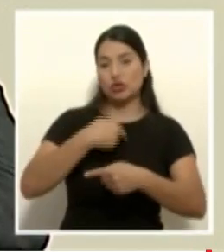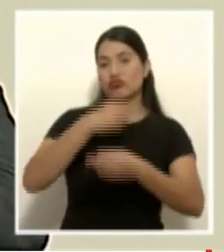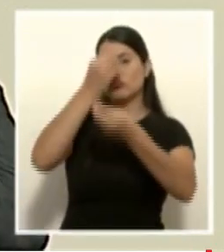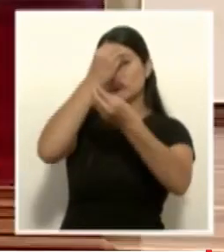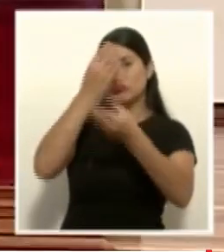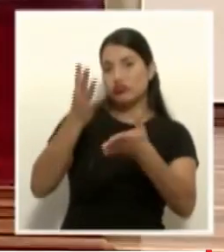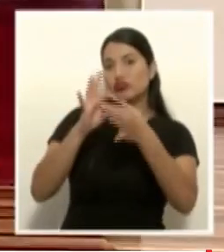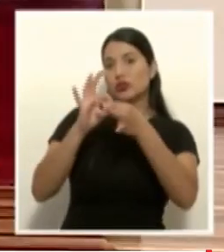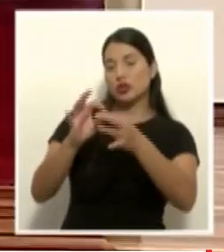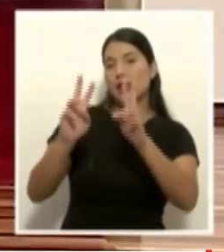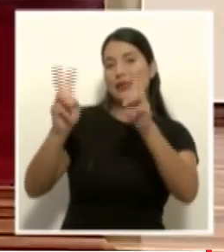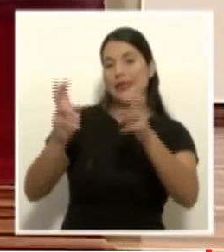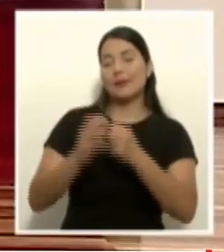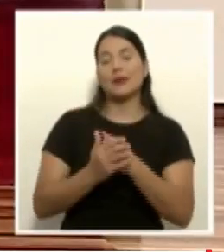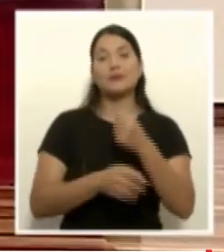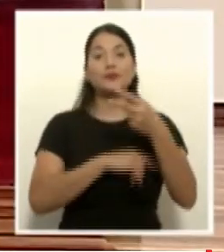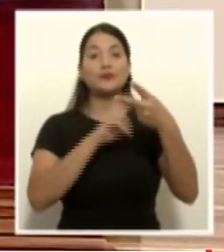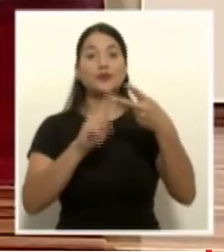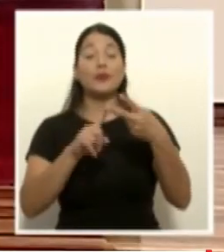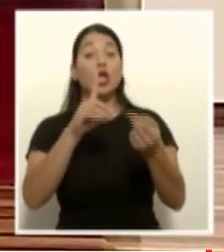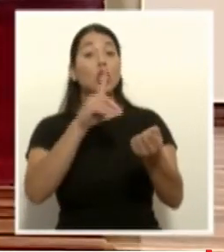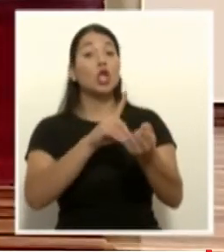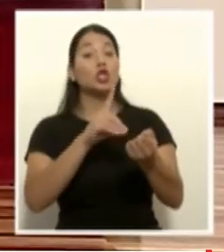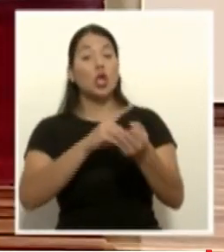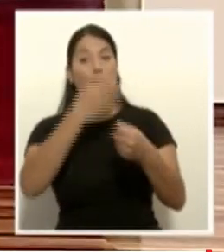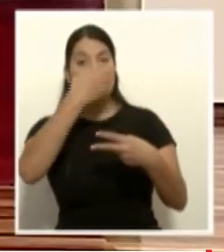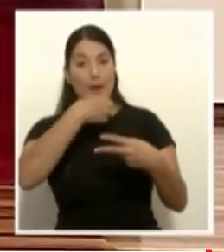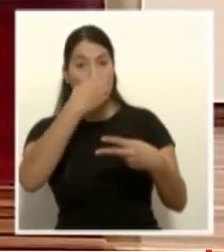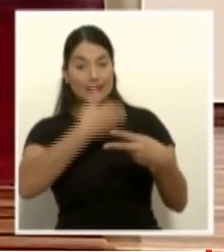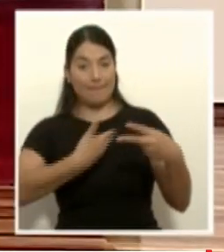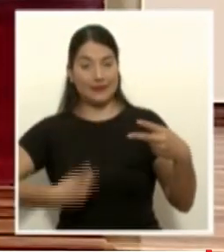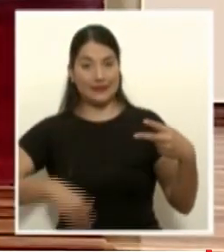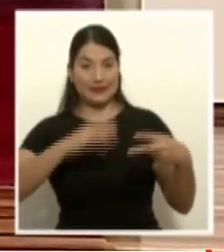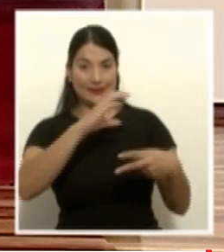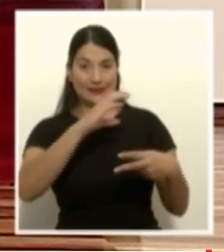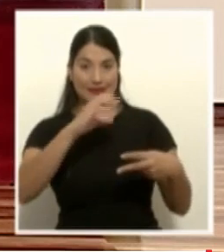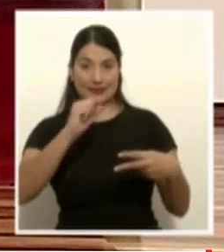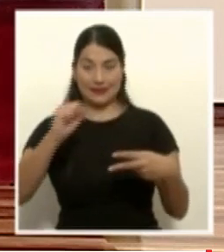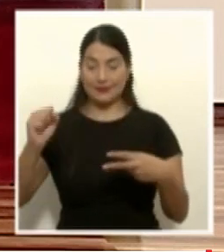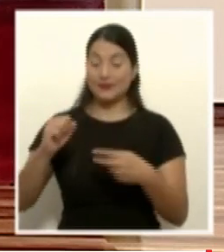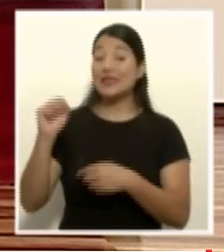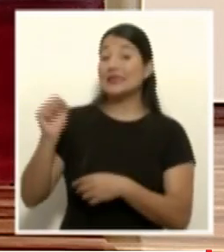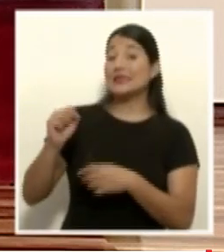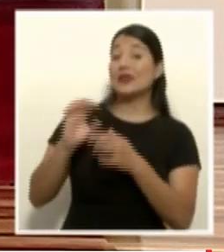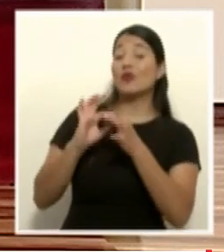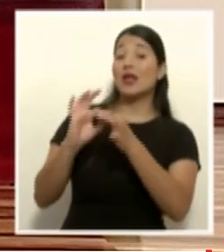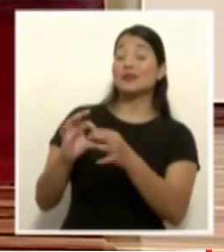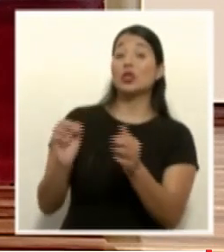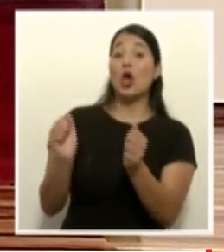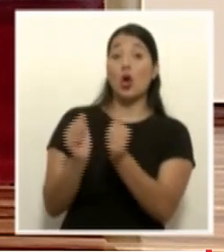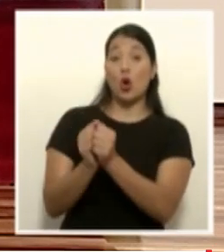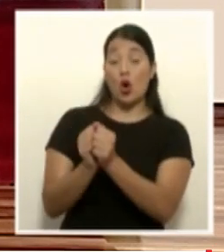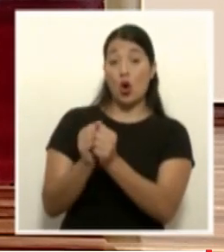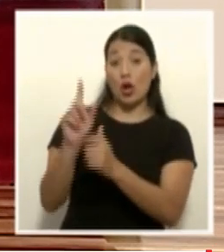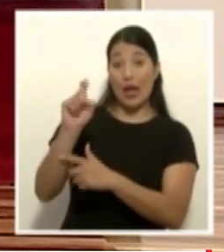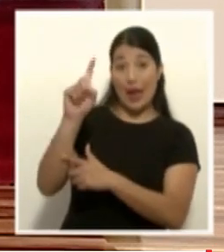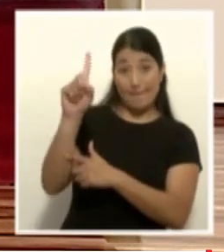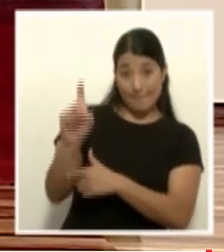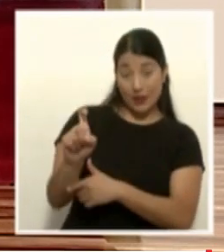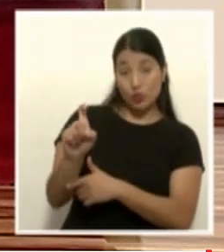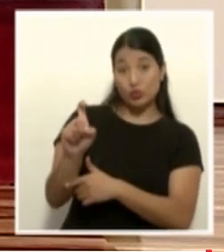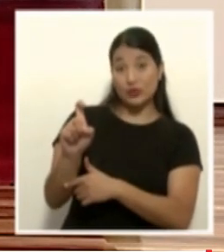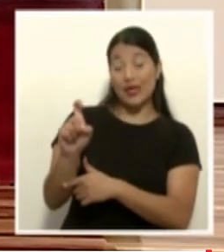tema. Continuamos con el doctor Román Macaya, presidente de la Cámara. Con respecto a la pregunta de